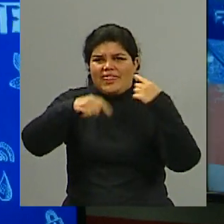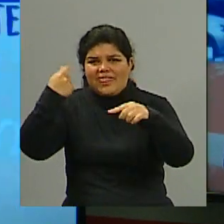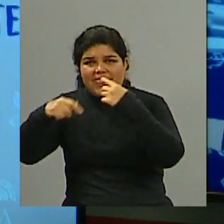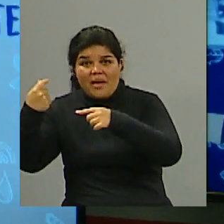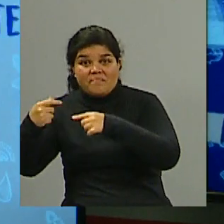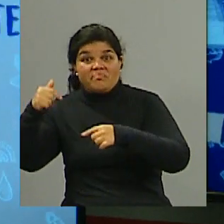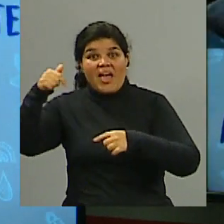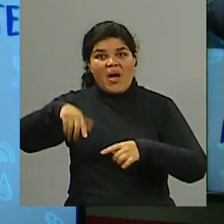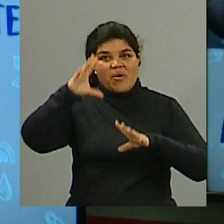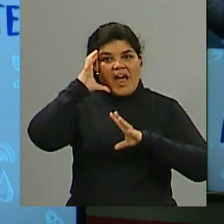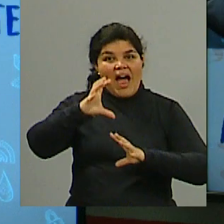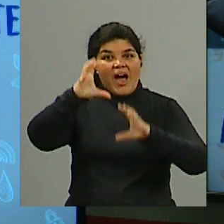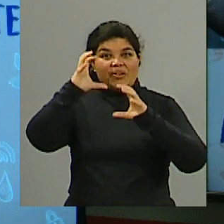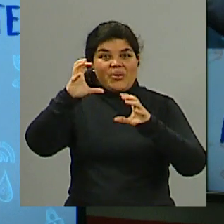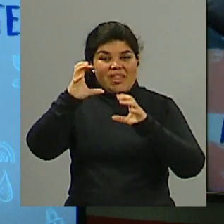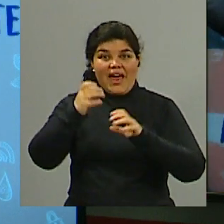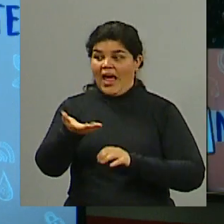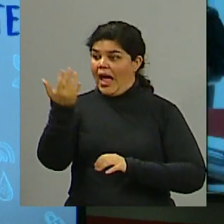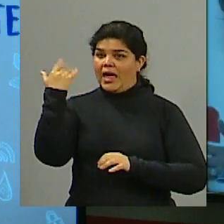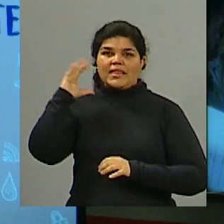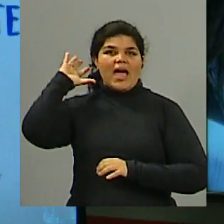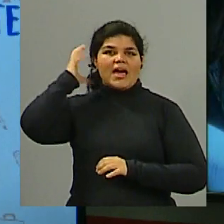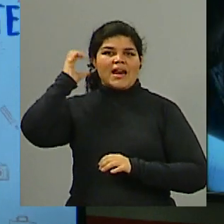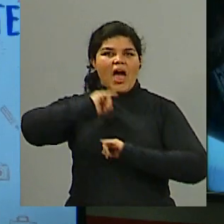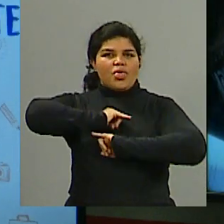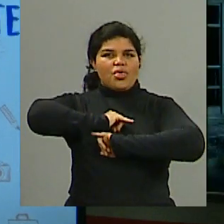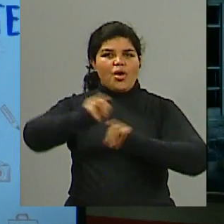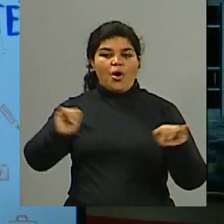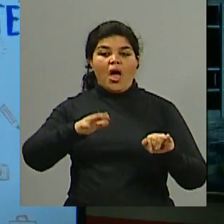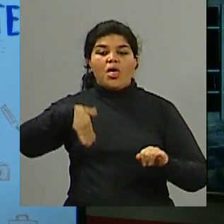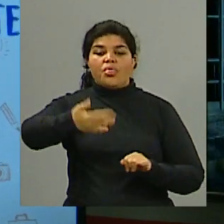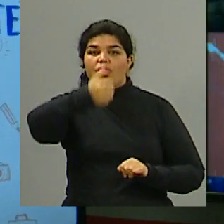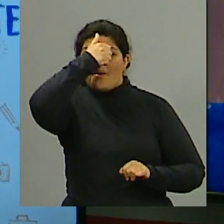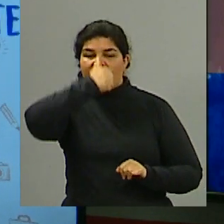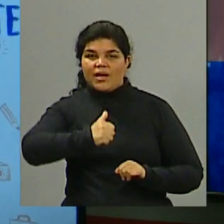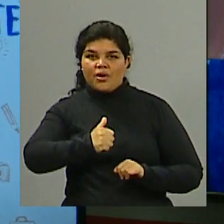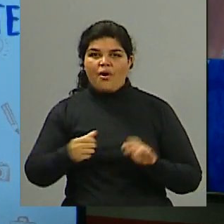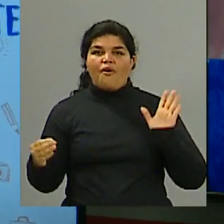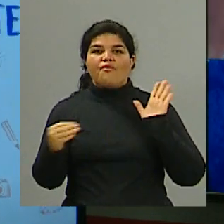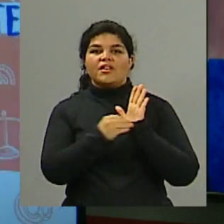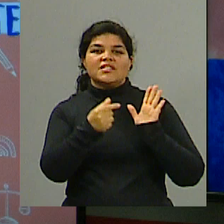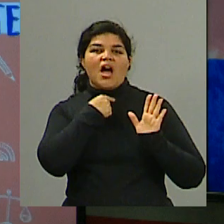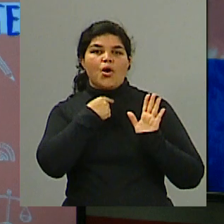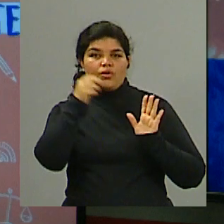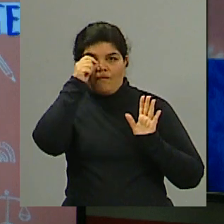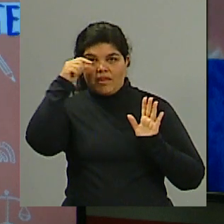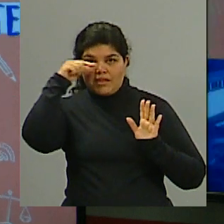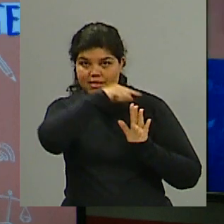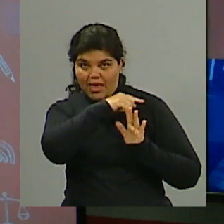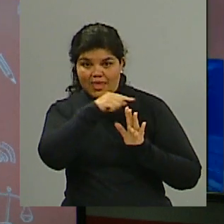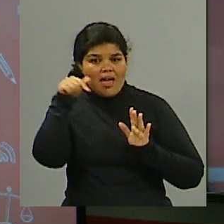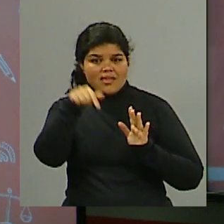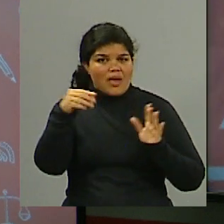recordar el día de la radiodifusión. No es el día de hoy, es el domingo, es el 27 de agosto, pero para nosotros es muy